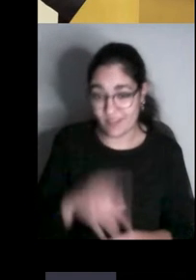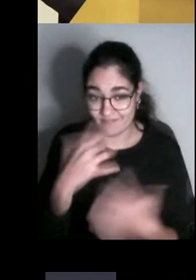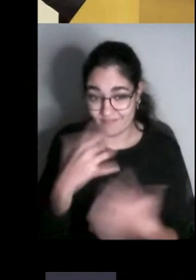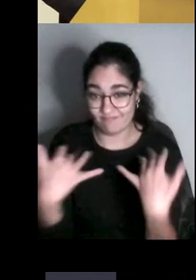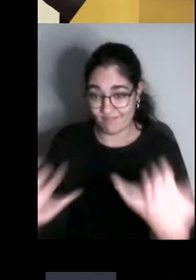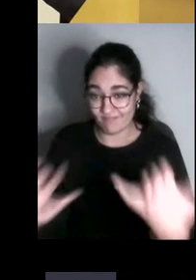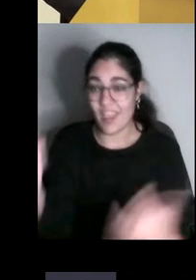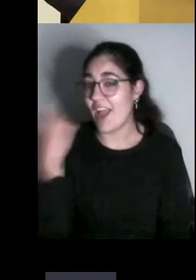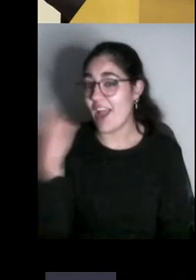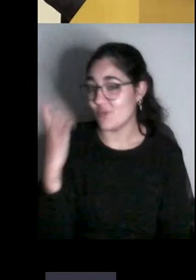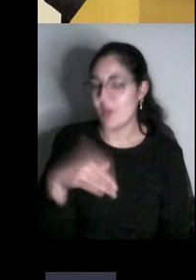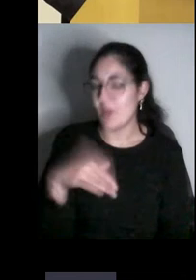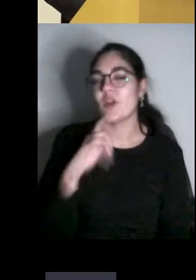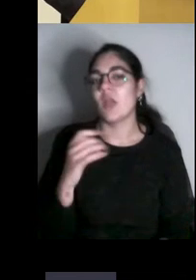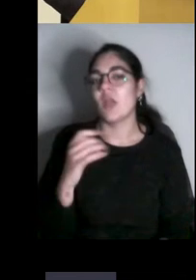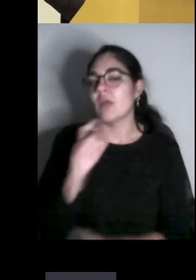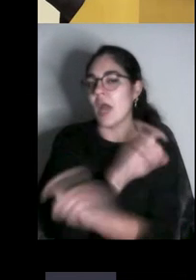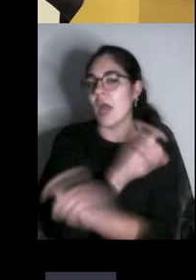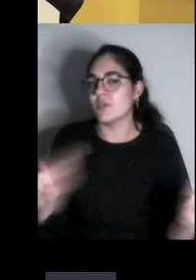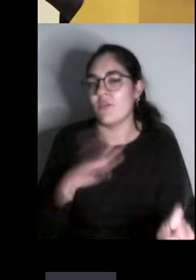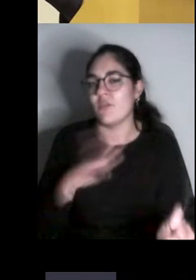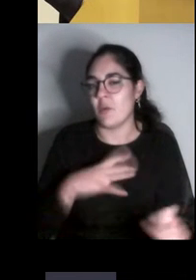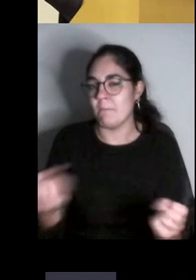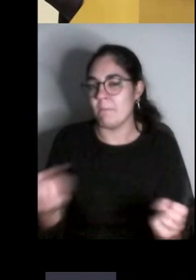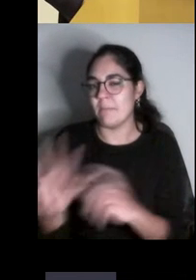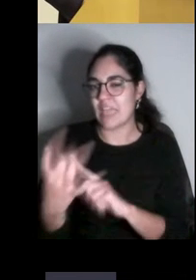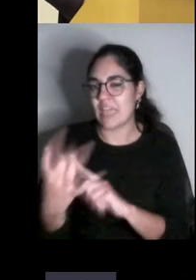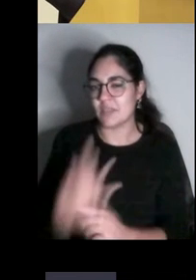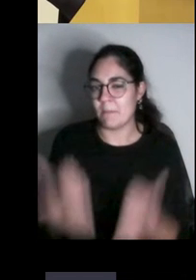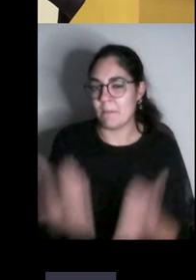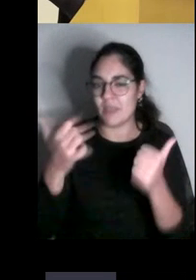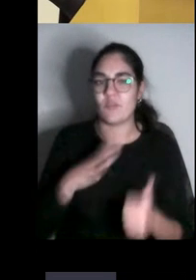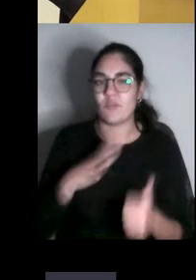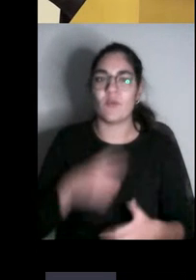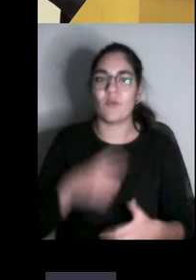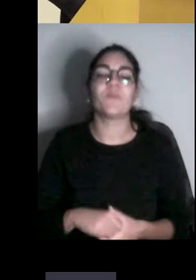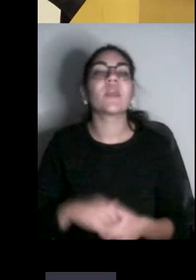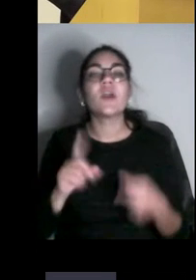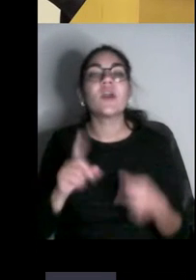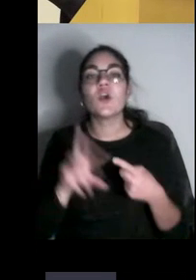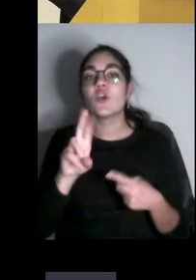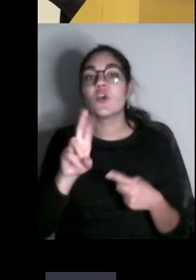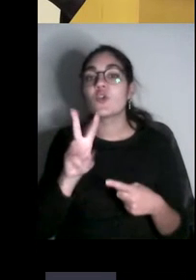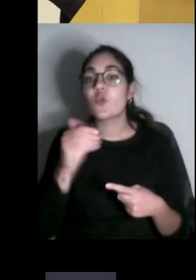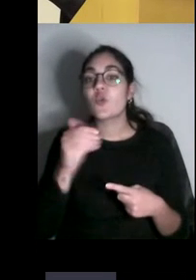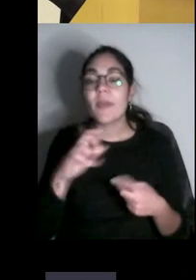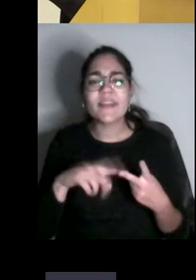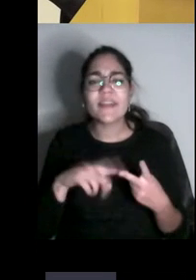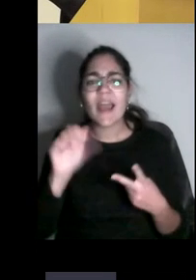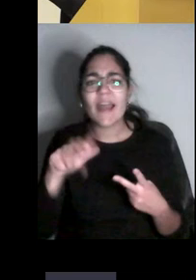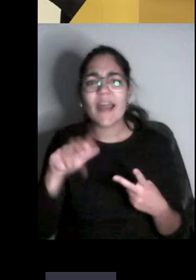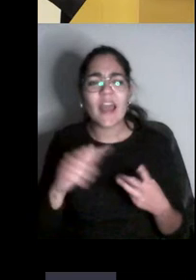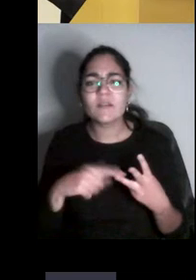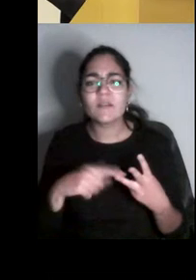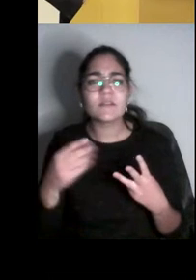se le premió puede pasar o bien arriba para presentarlo